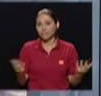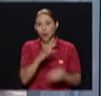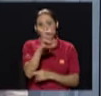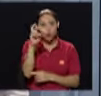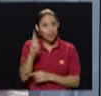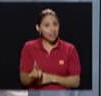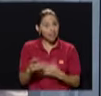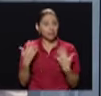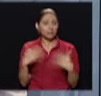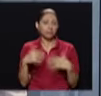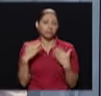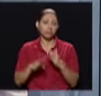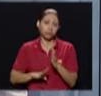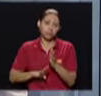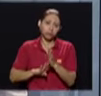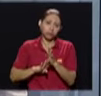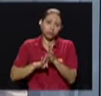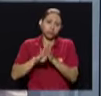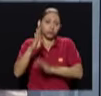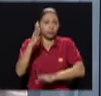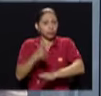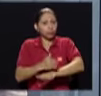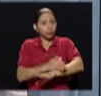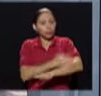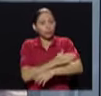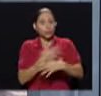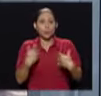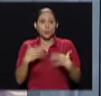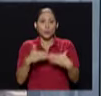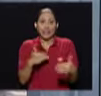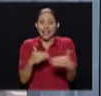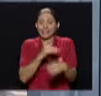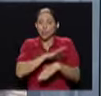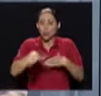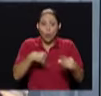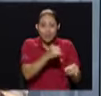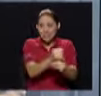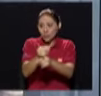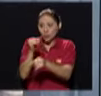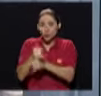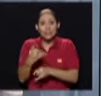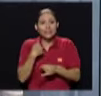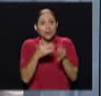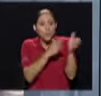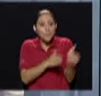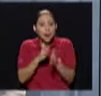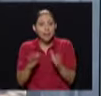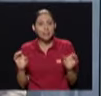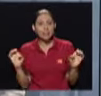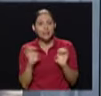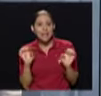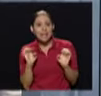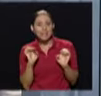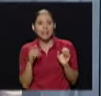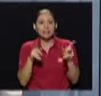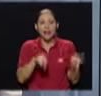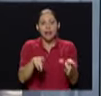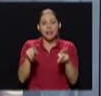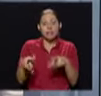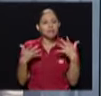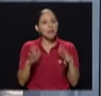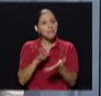Y de nuevo, Costa Rica ha avanzado enormemente en esto. Realmente prácticamente todas las instituciones tienen su plan de emergencias. La gente está aprendiendo